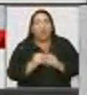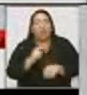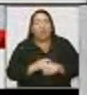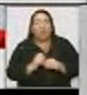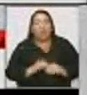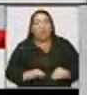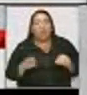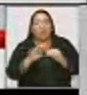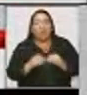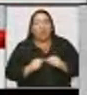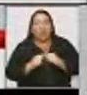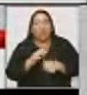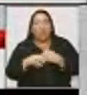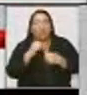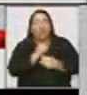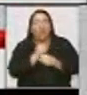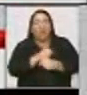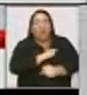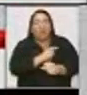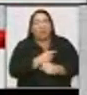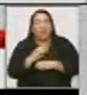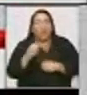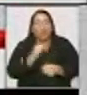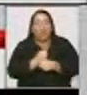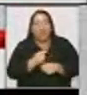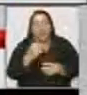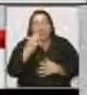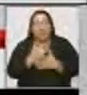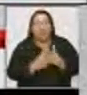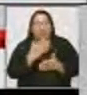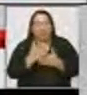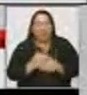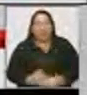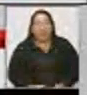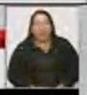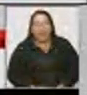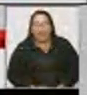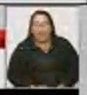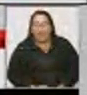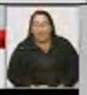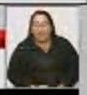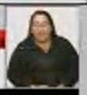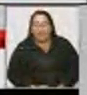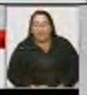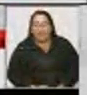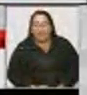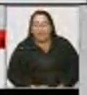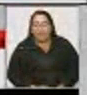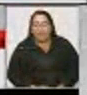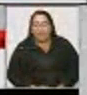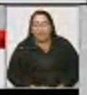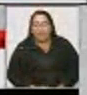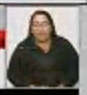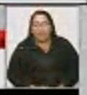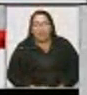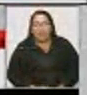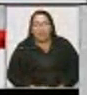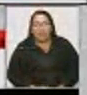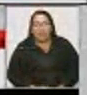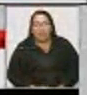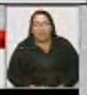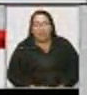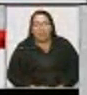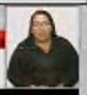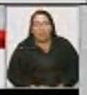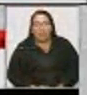es importante continuar con los esfuerzos por generar acciones que reduzcan las brechas salariales entre hombres y mujeres. Por ello, en el